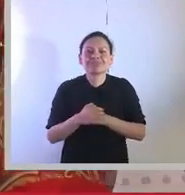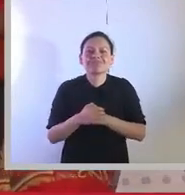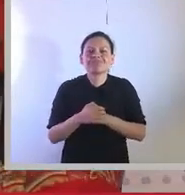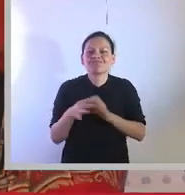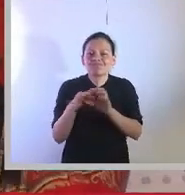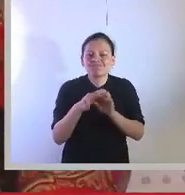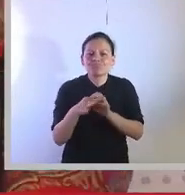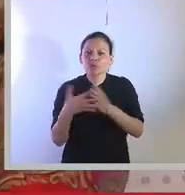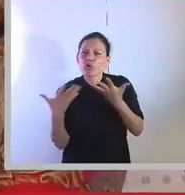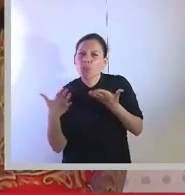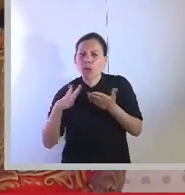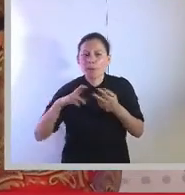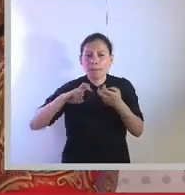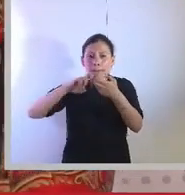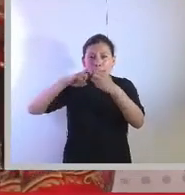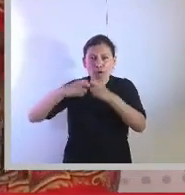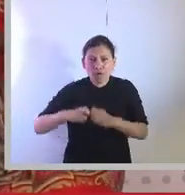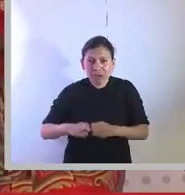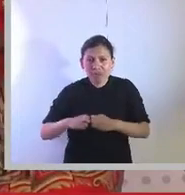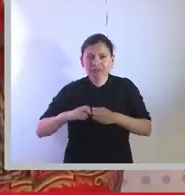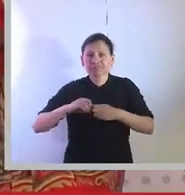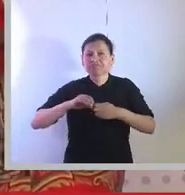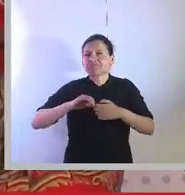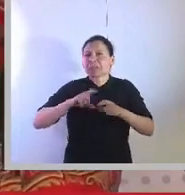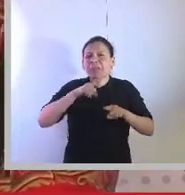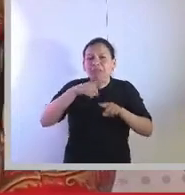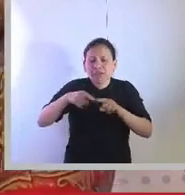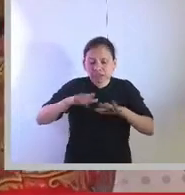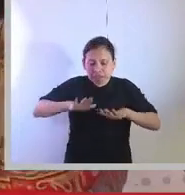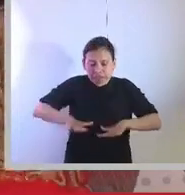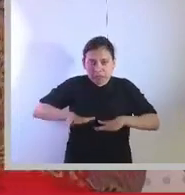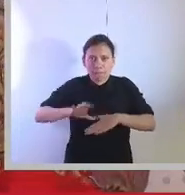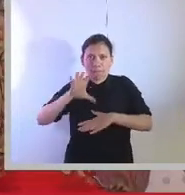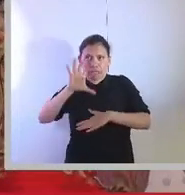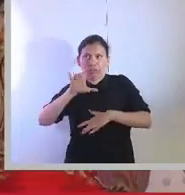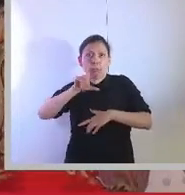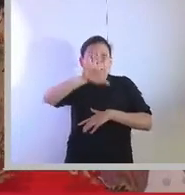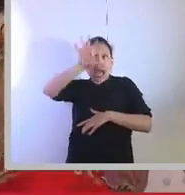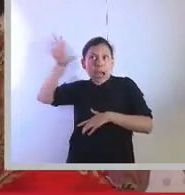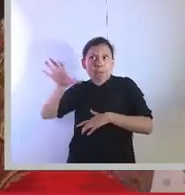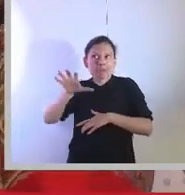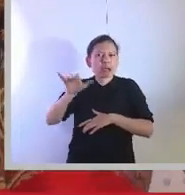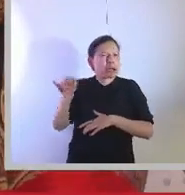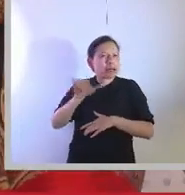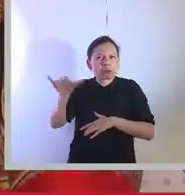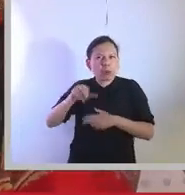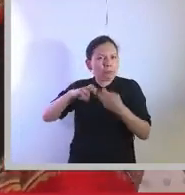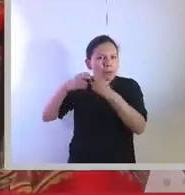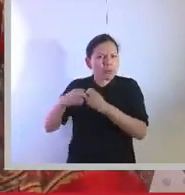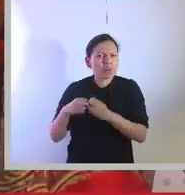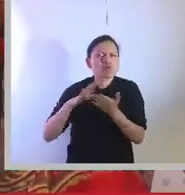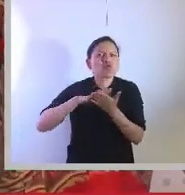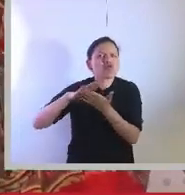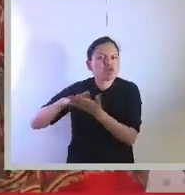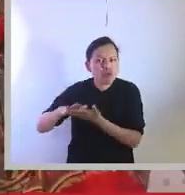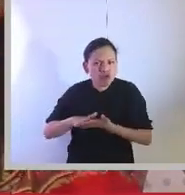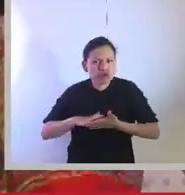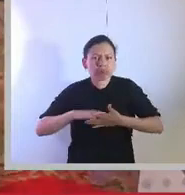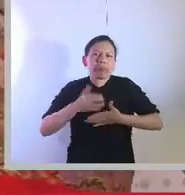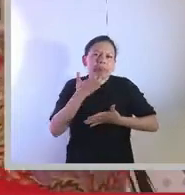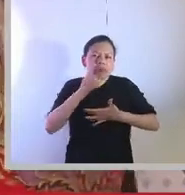los problemas regionales y transfronterizos que necesita soluciones regionales. Me encanta ver